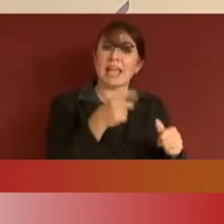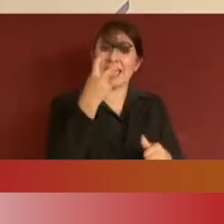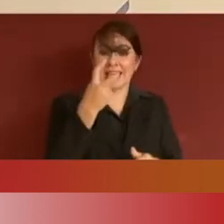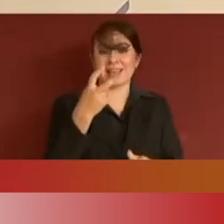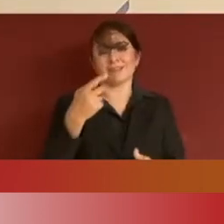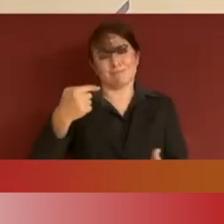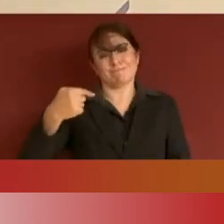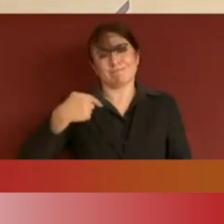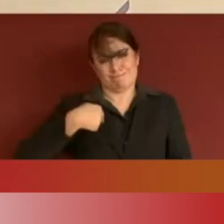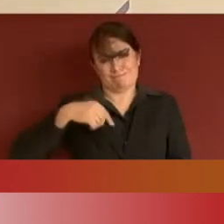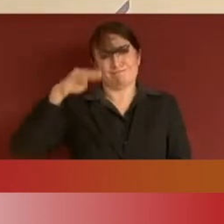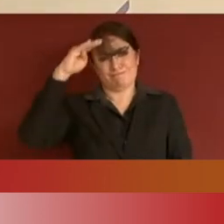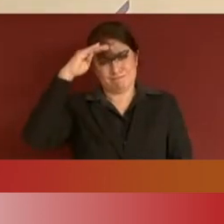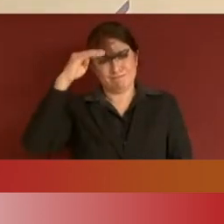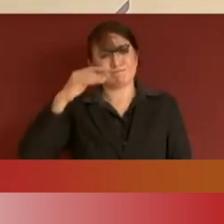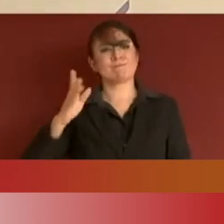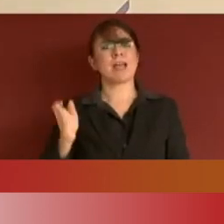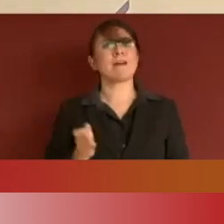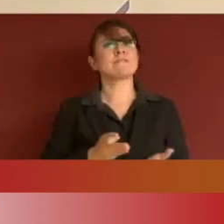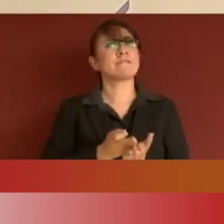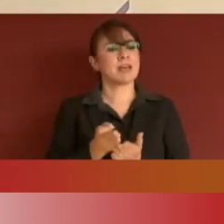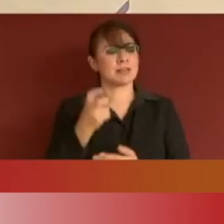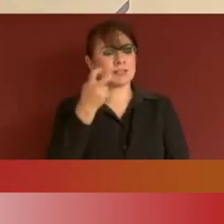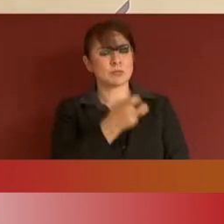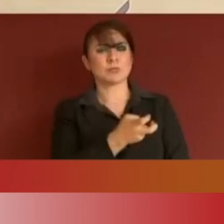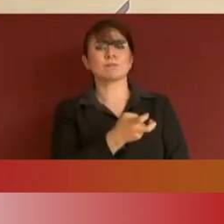Y vamos a seguir trabajando